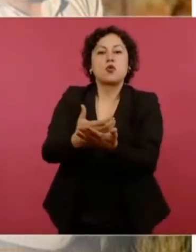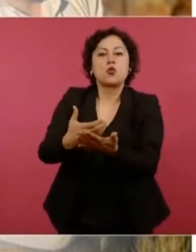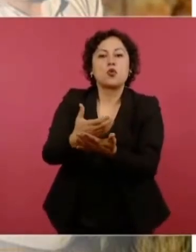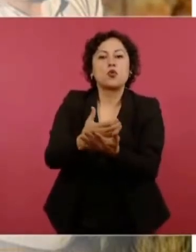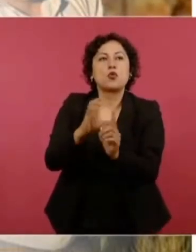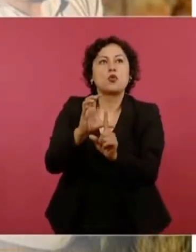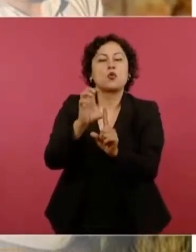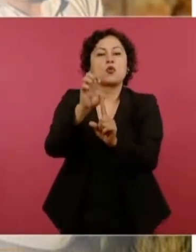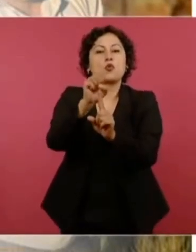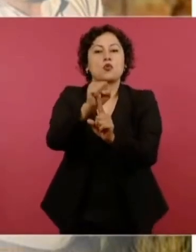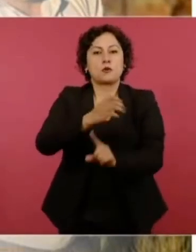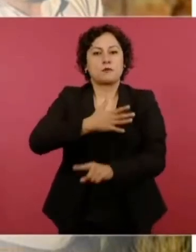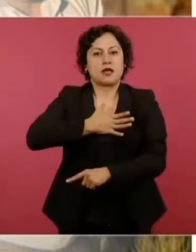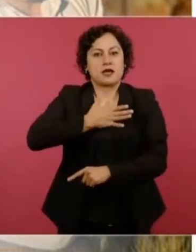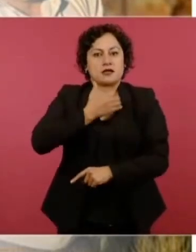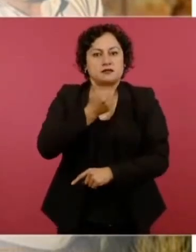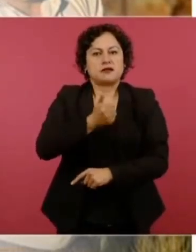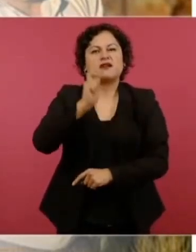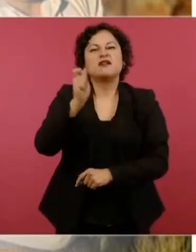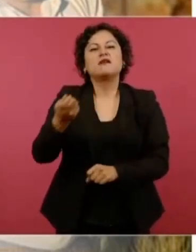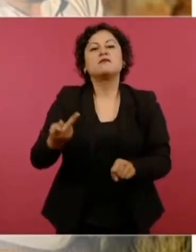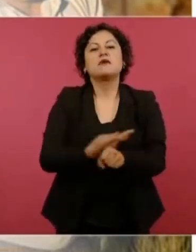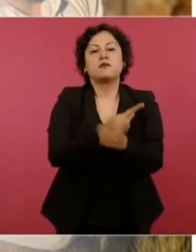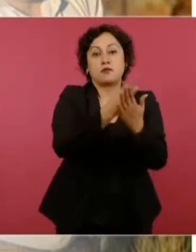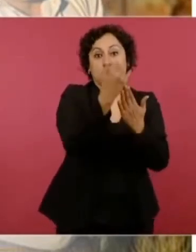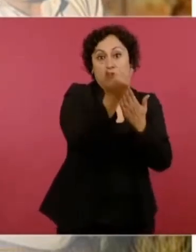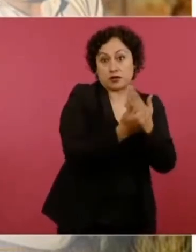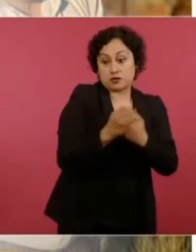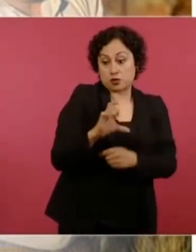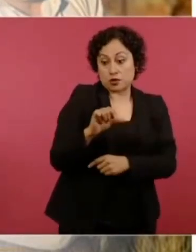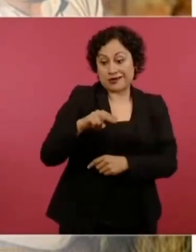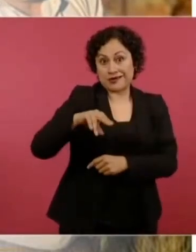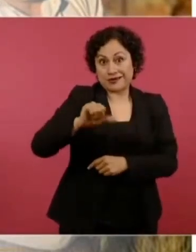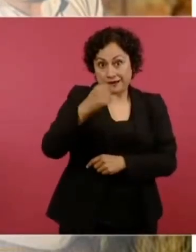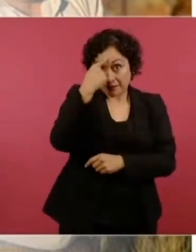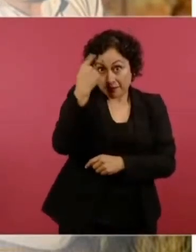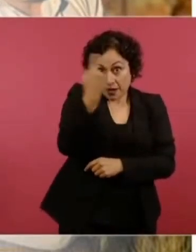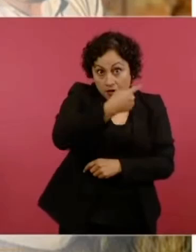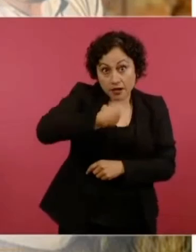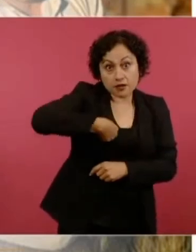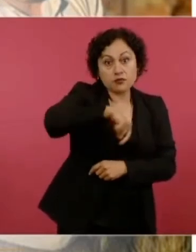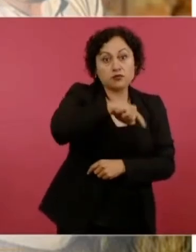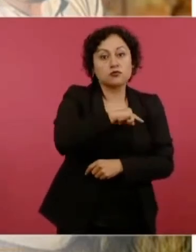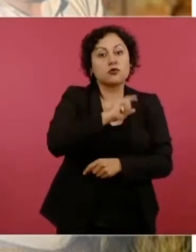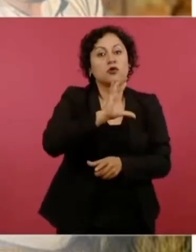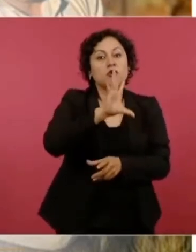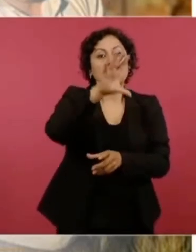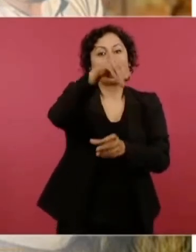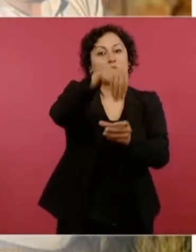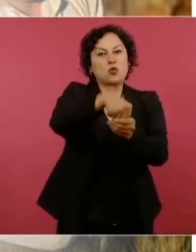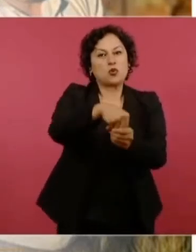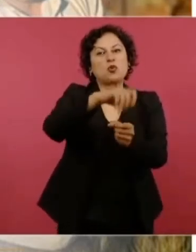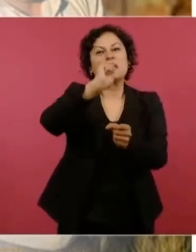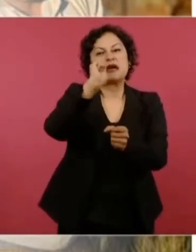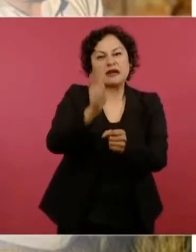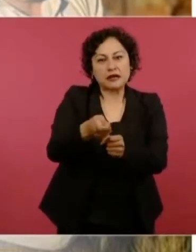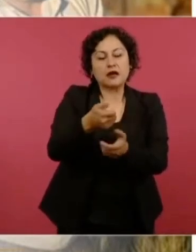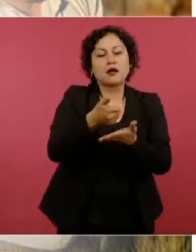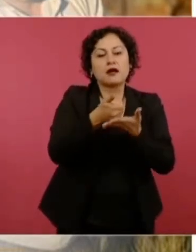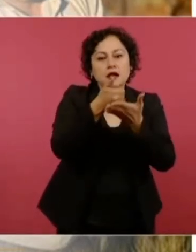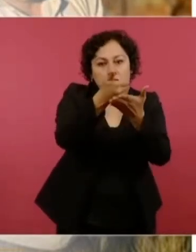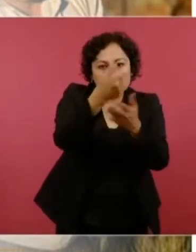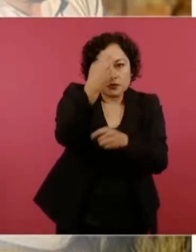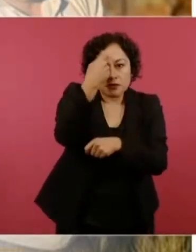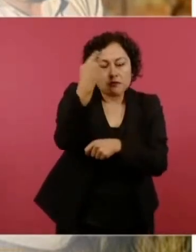la clínica es nuestra, se integra claramente, pero apoyada en los efectos y